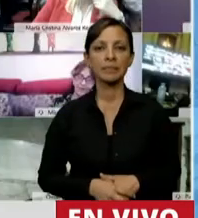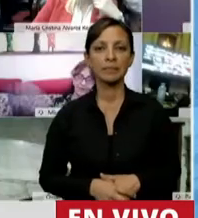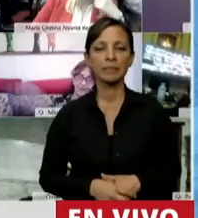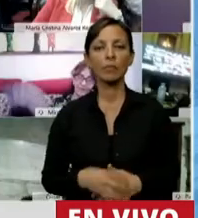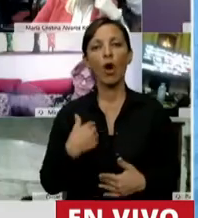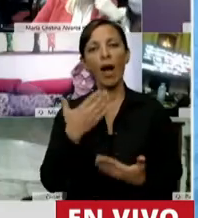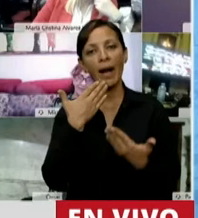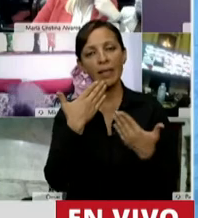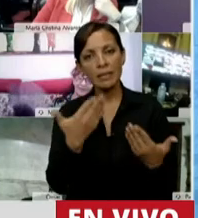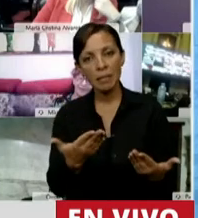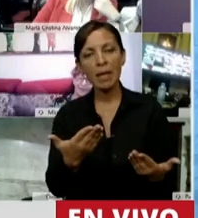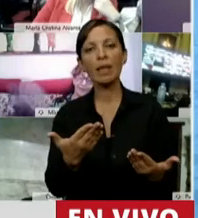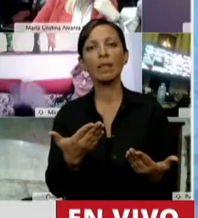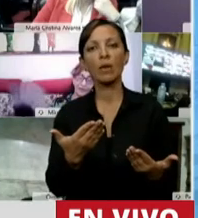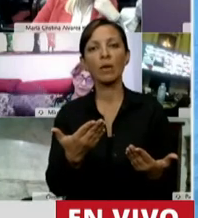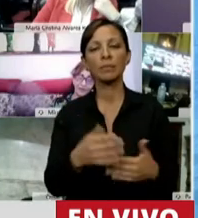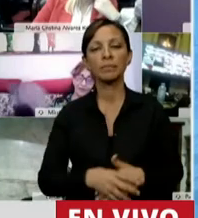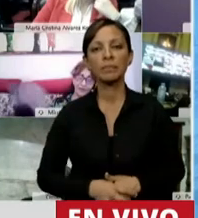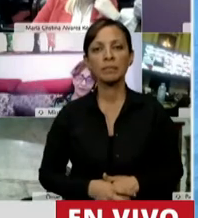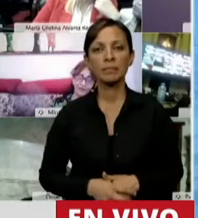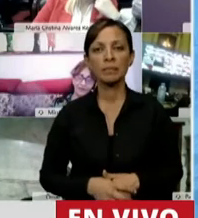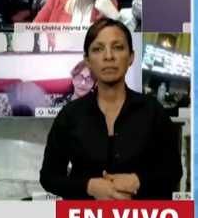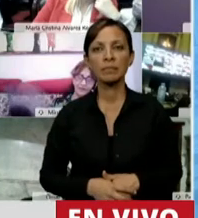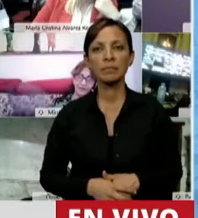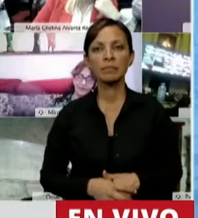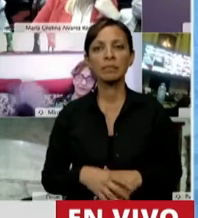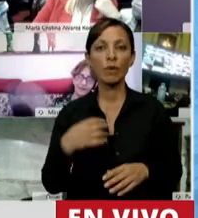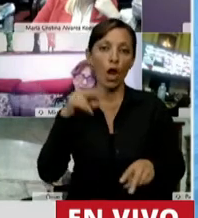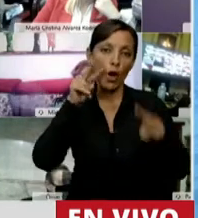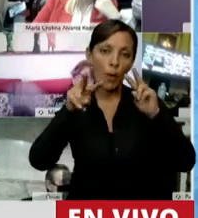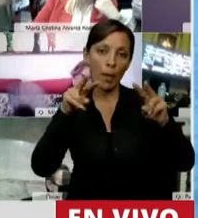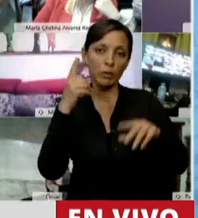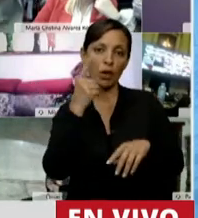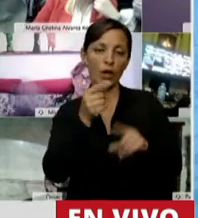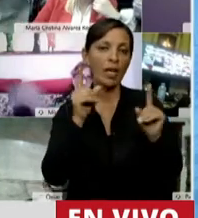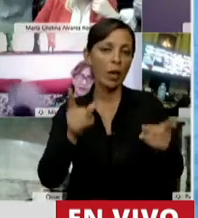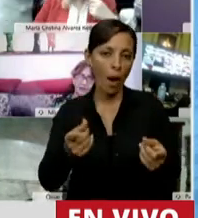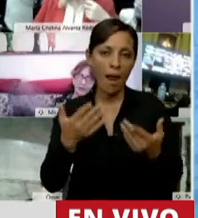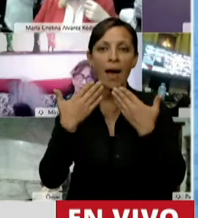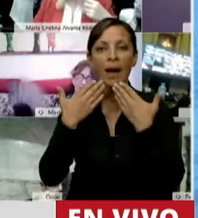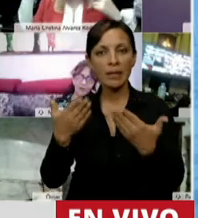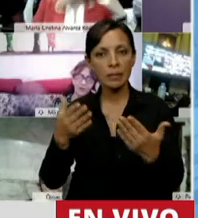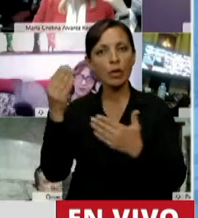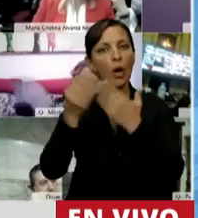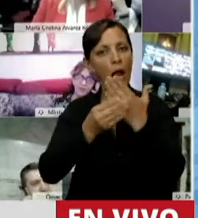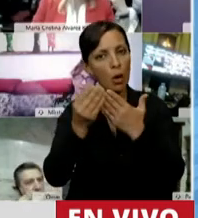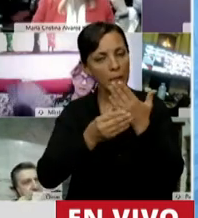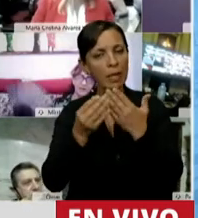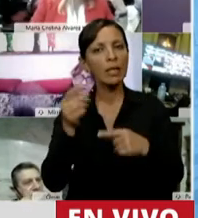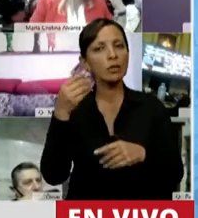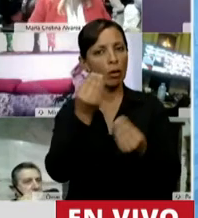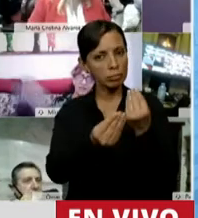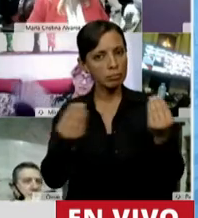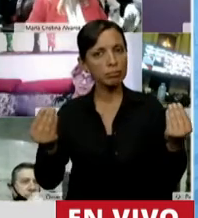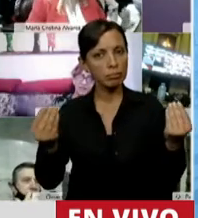Un agradecimiento, estamos lejos, no los vemos desde aquí, pero un agradecimiento a los ministros y funcionarios, funcionarias